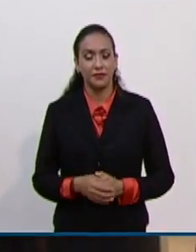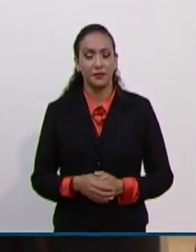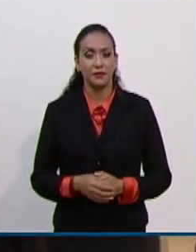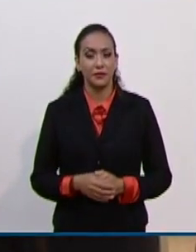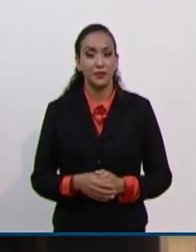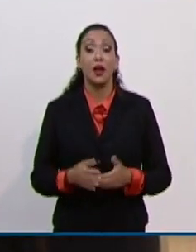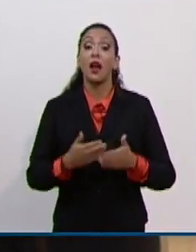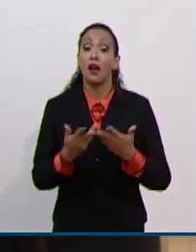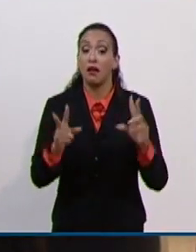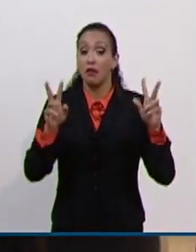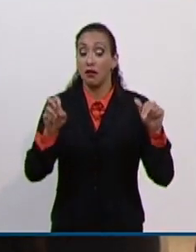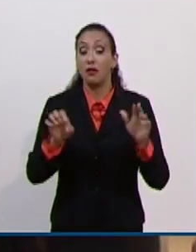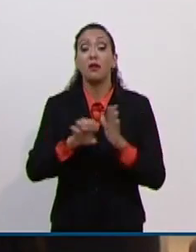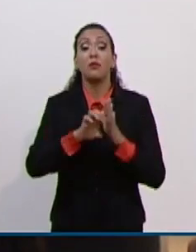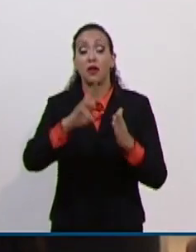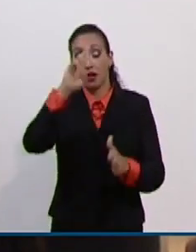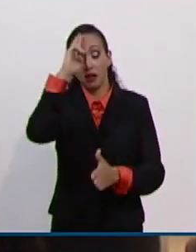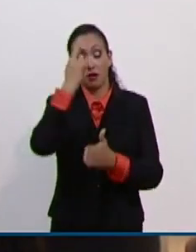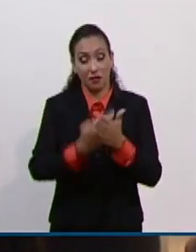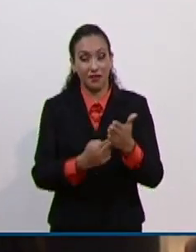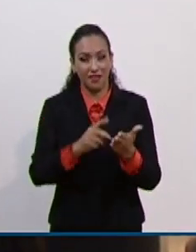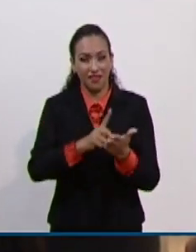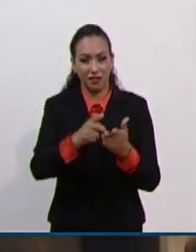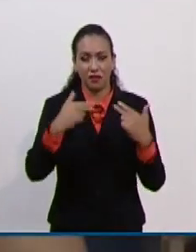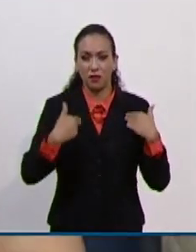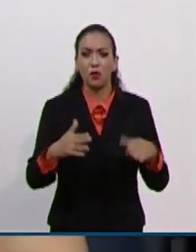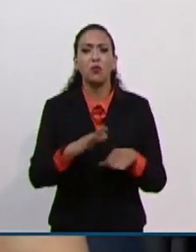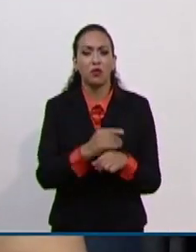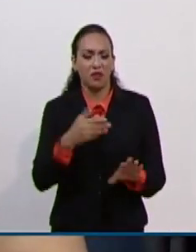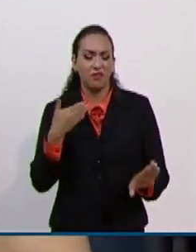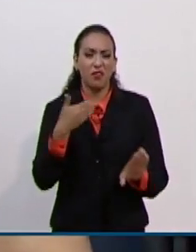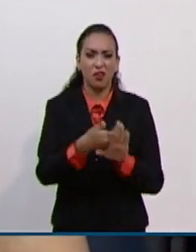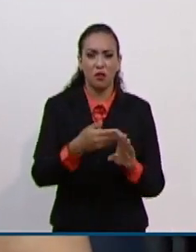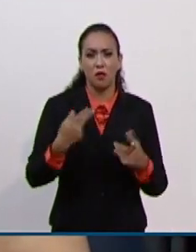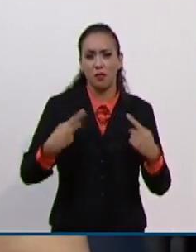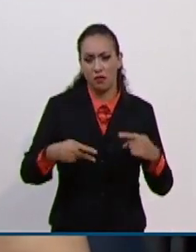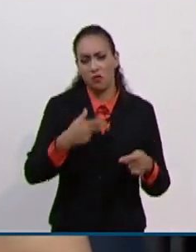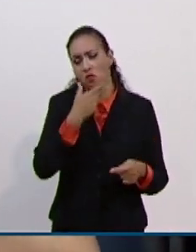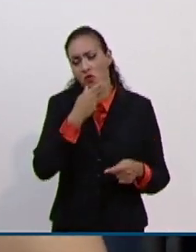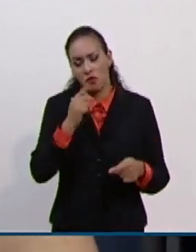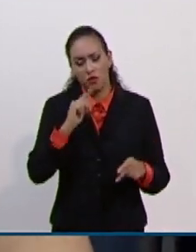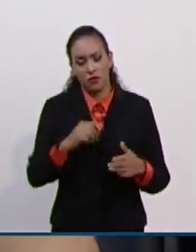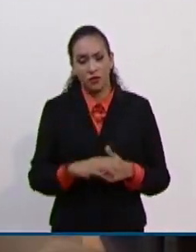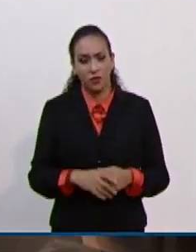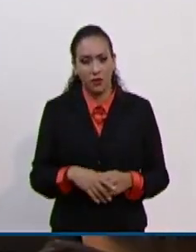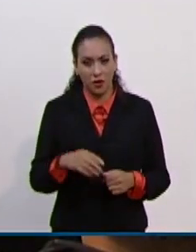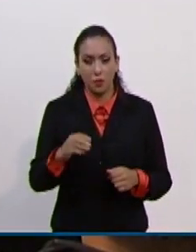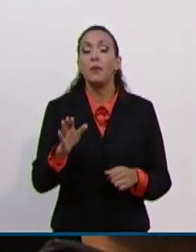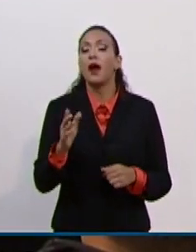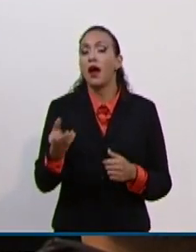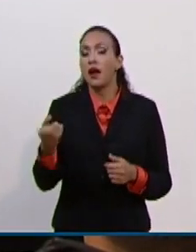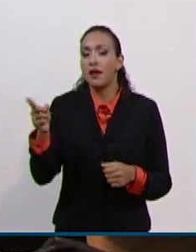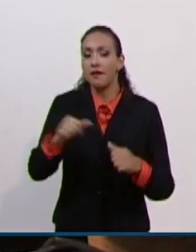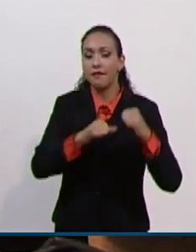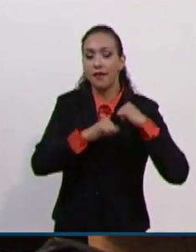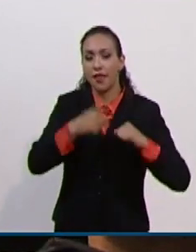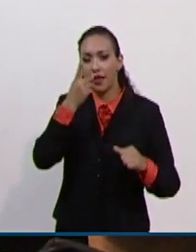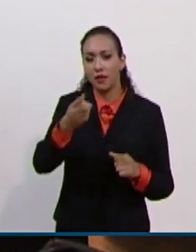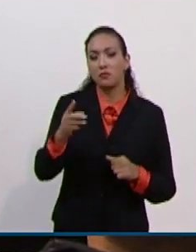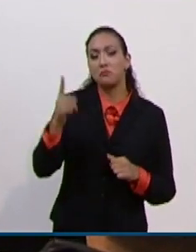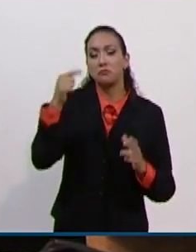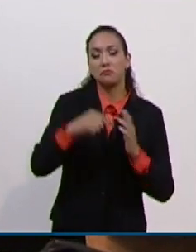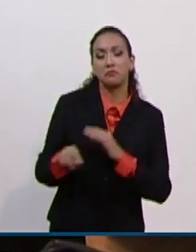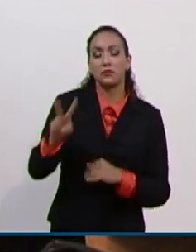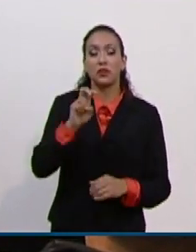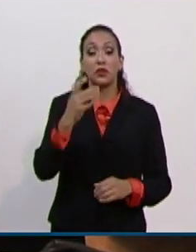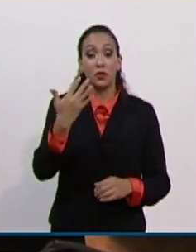En cuanto a temas de violaciones a derechos humanos por razón de género, el titular de la policía de la capital del país habló de